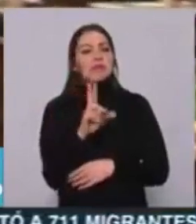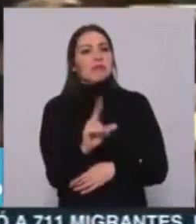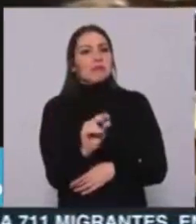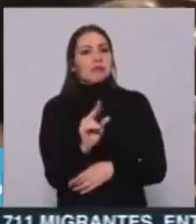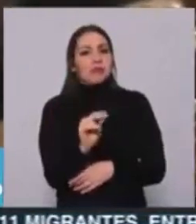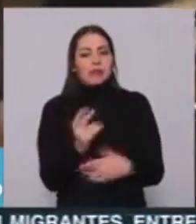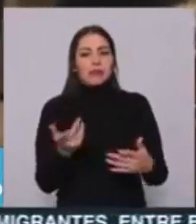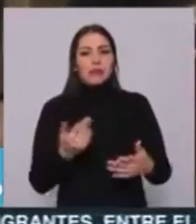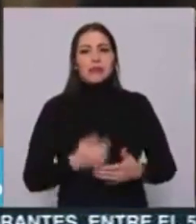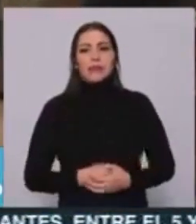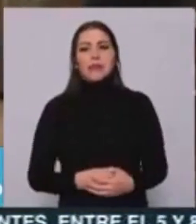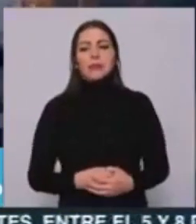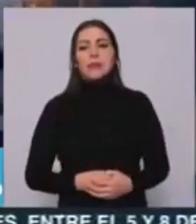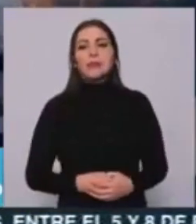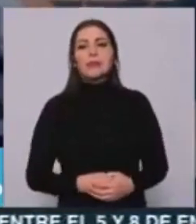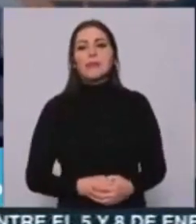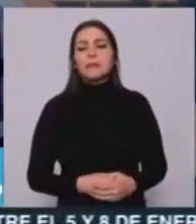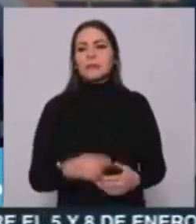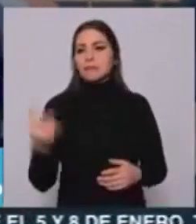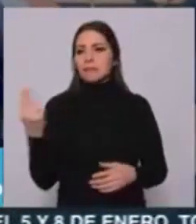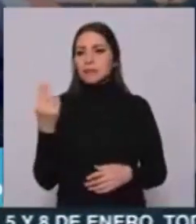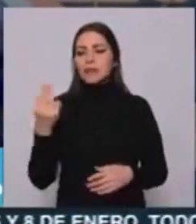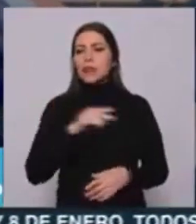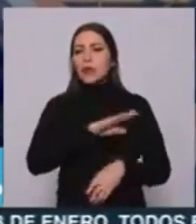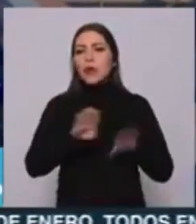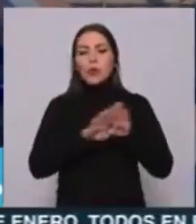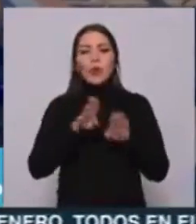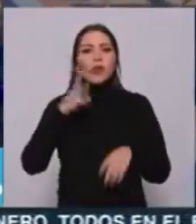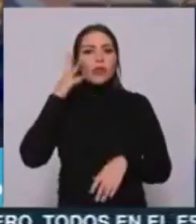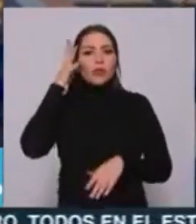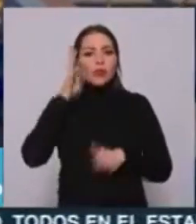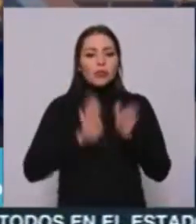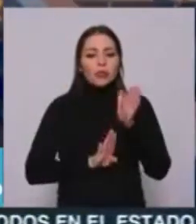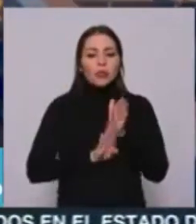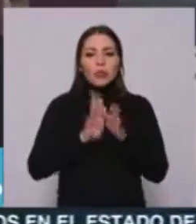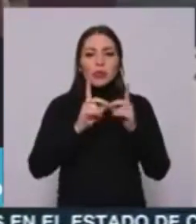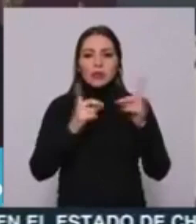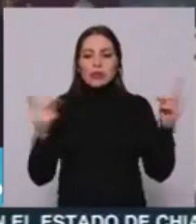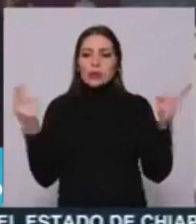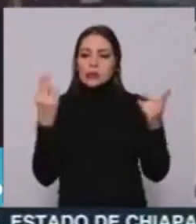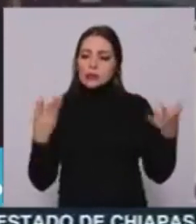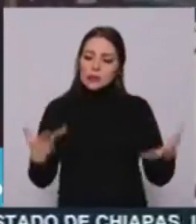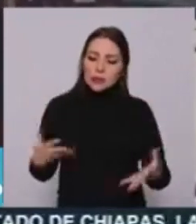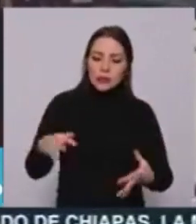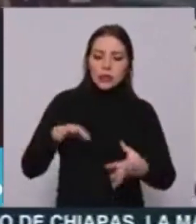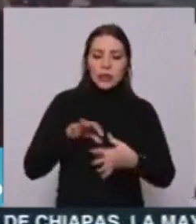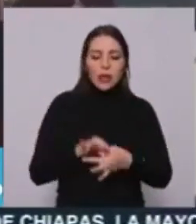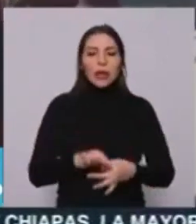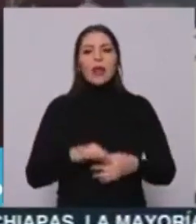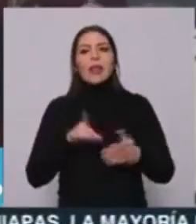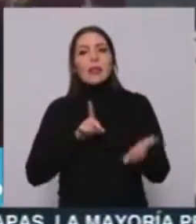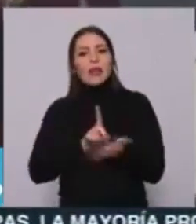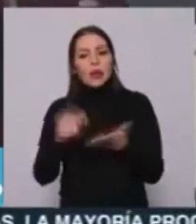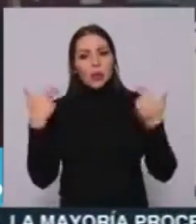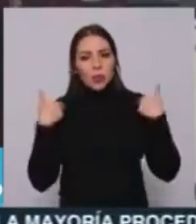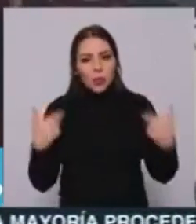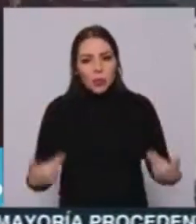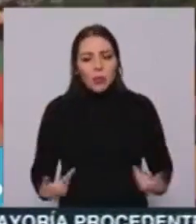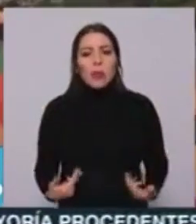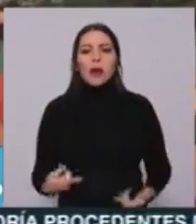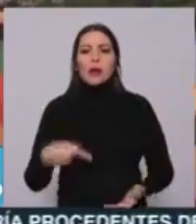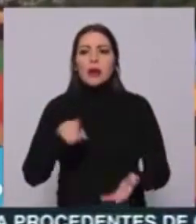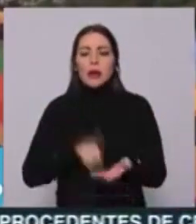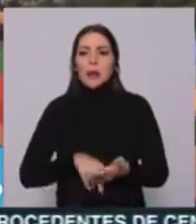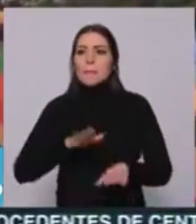Entonces, articular el desarrollo con los derechos humanos, con la seguridad multidimensional y el fortalecimiento de la democracia,